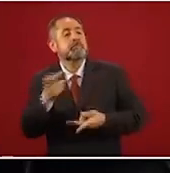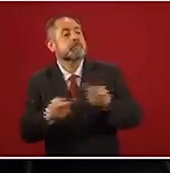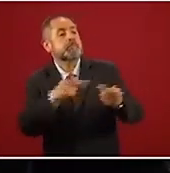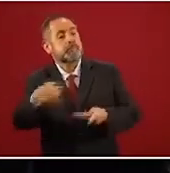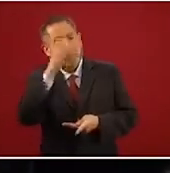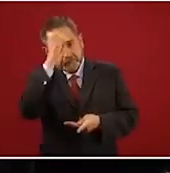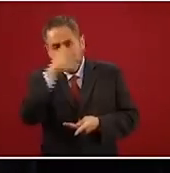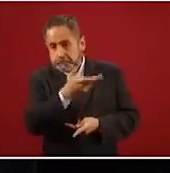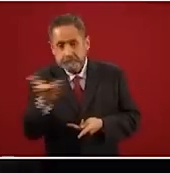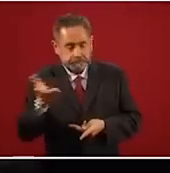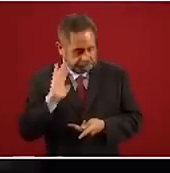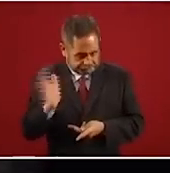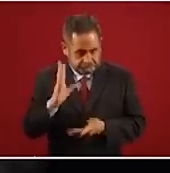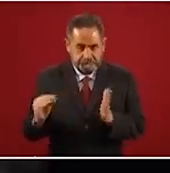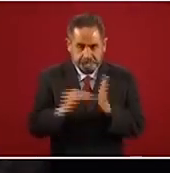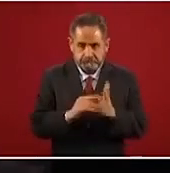lo de